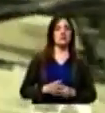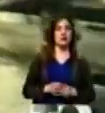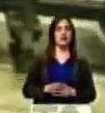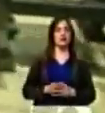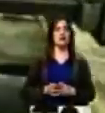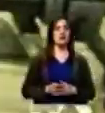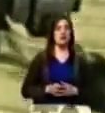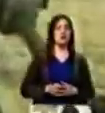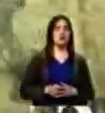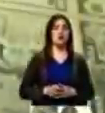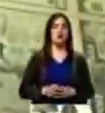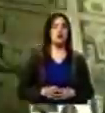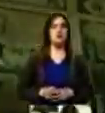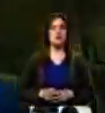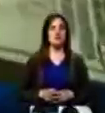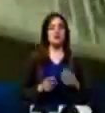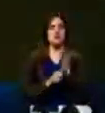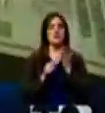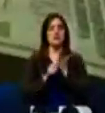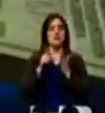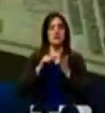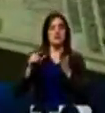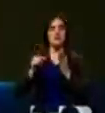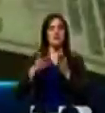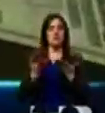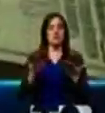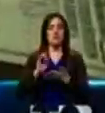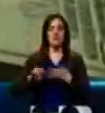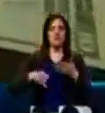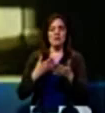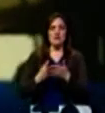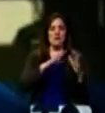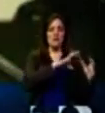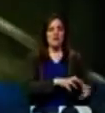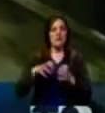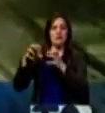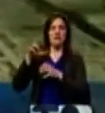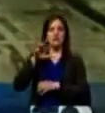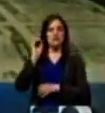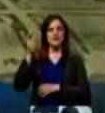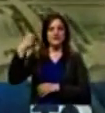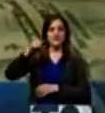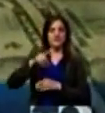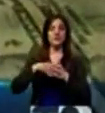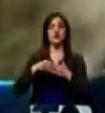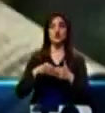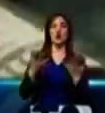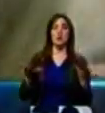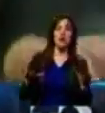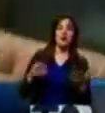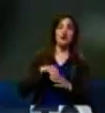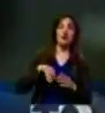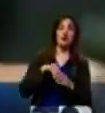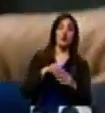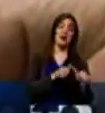El rechazo a las justificaciones del Ministerio de Finanzas para tomar 300 millones de dólares del Fondo de Solidaridad por supuestamente ser